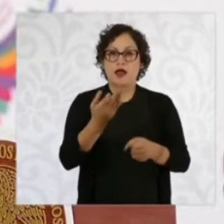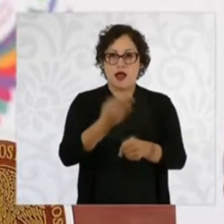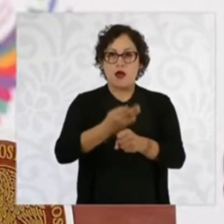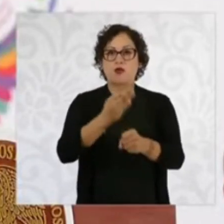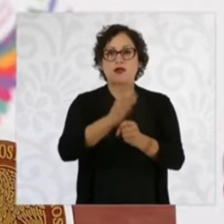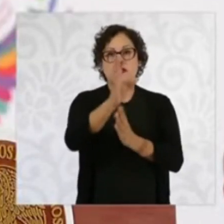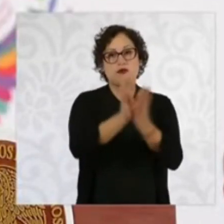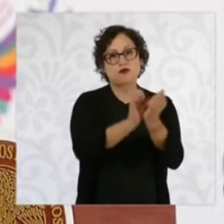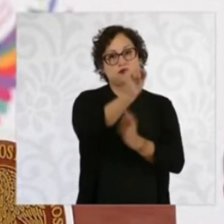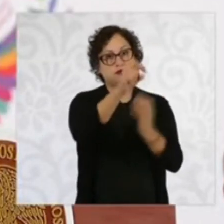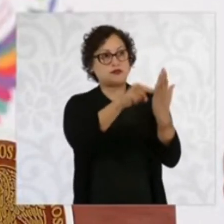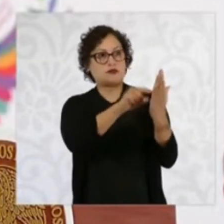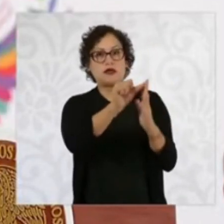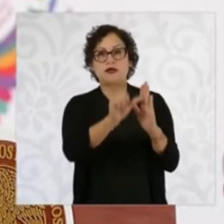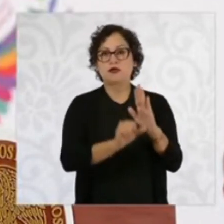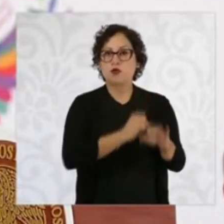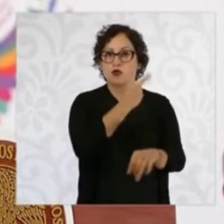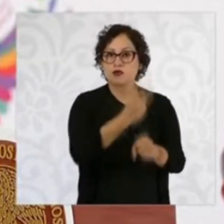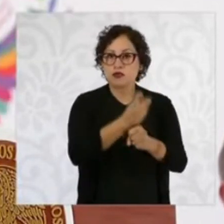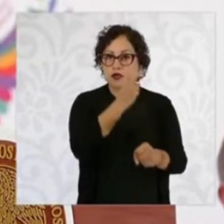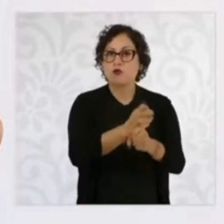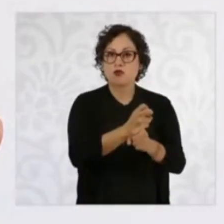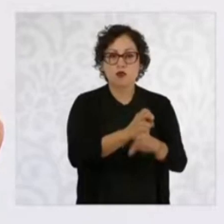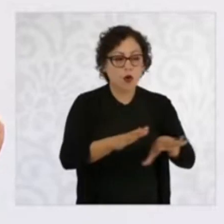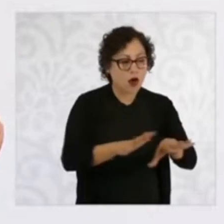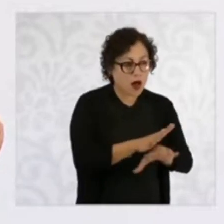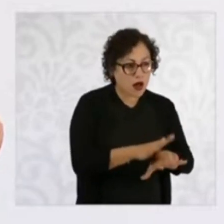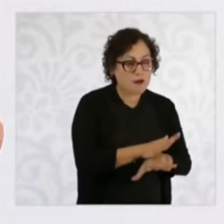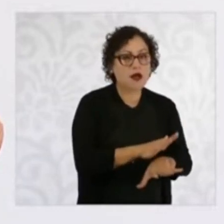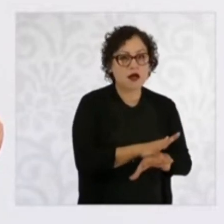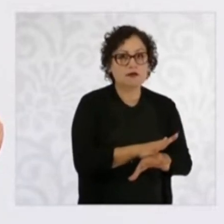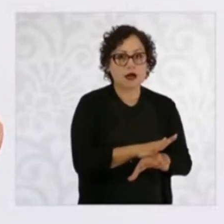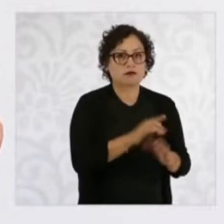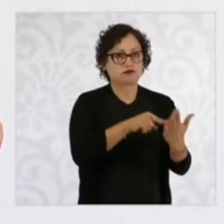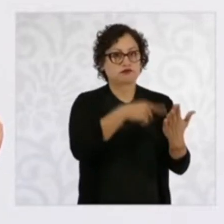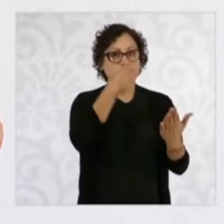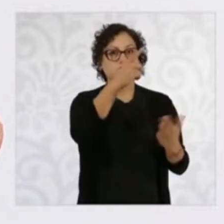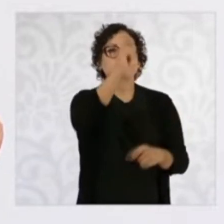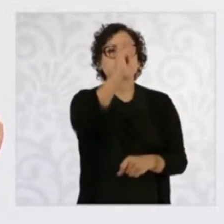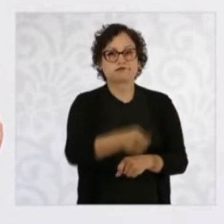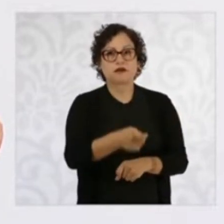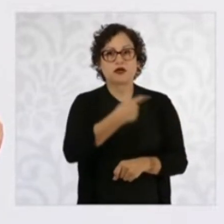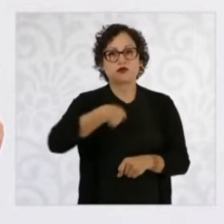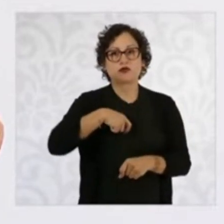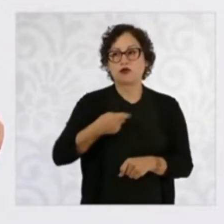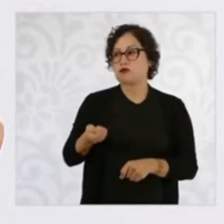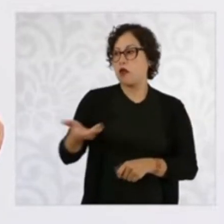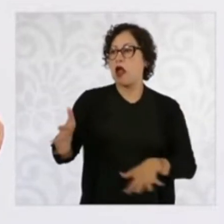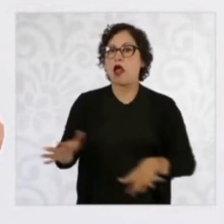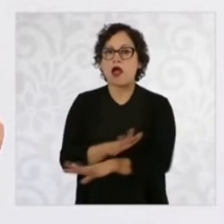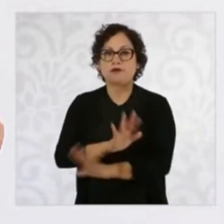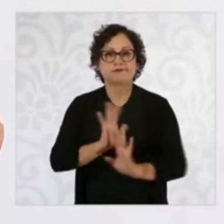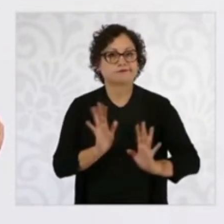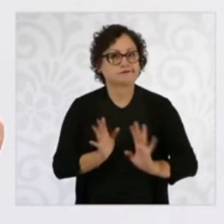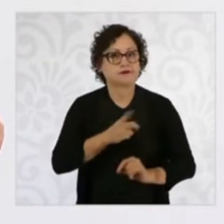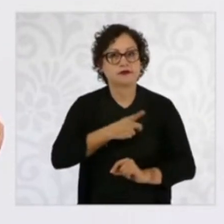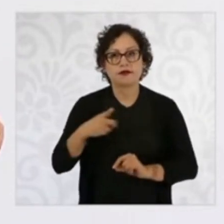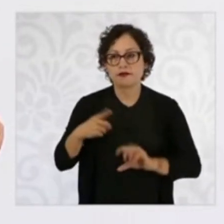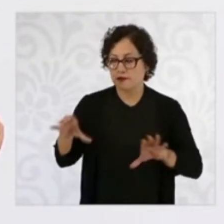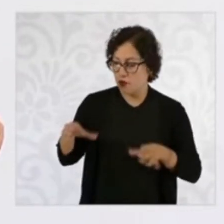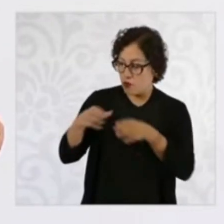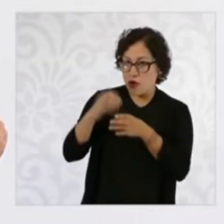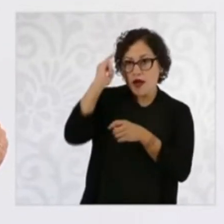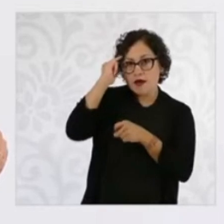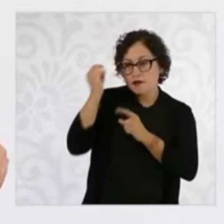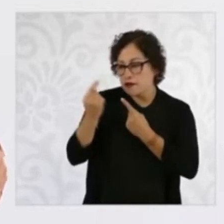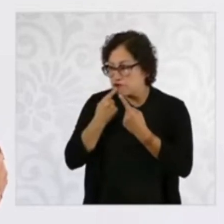constitucional, y además lo hacemos por convicción, pues cualquier desarrollo tiene que ser consultado con los pueblos. Entonces no es solamente, y además hay